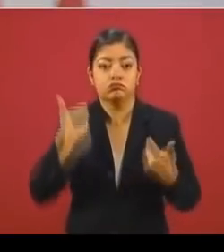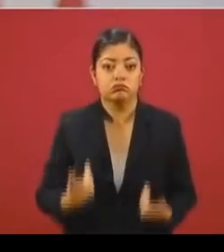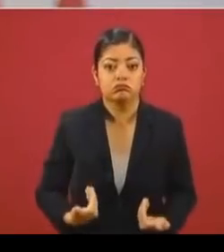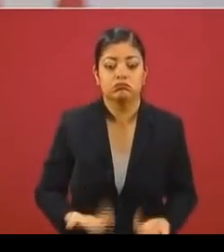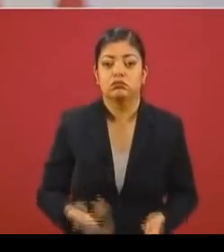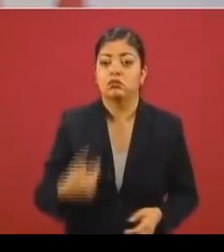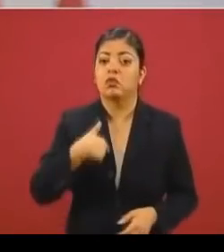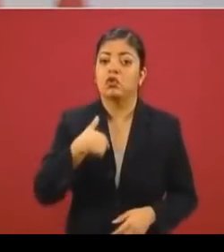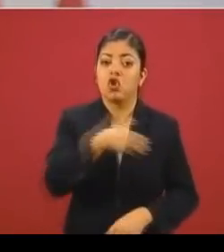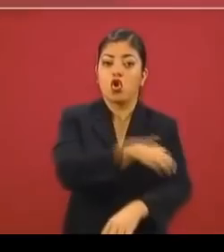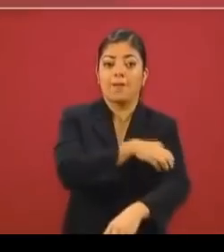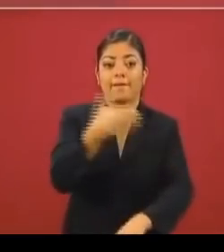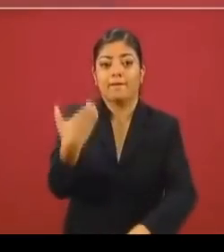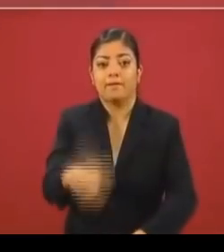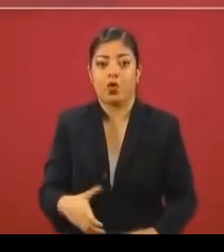parafernalia del poder.